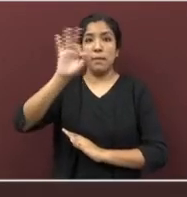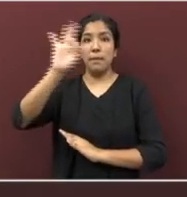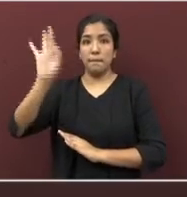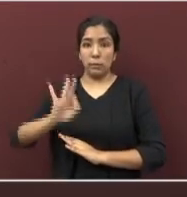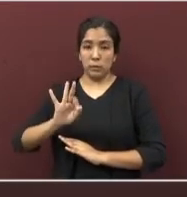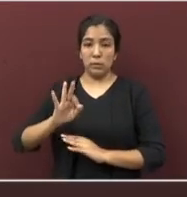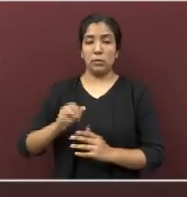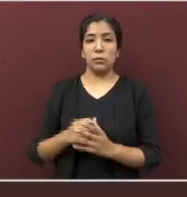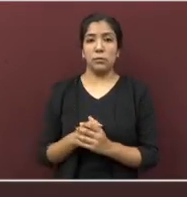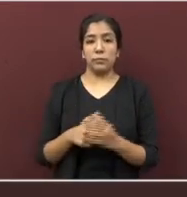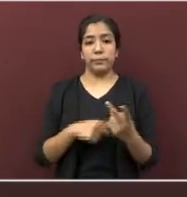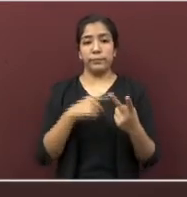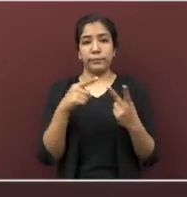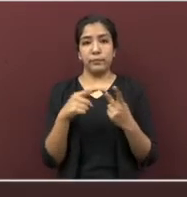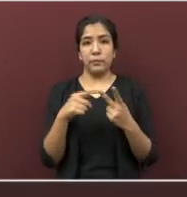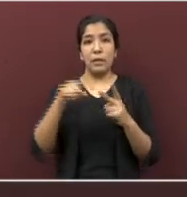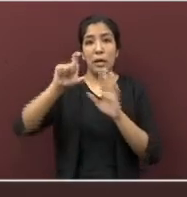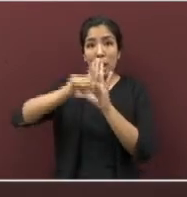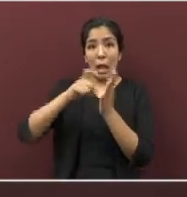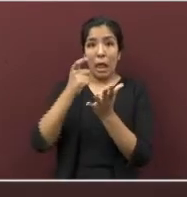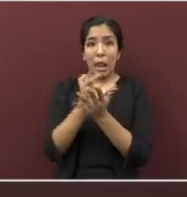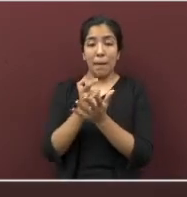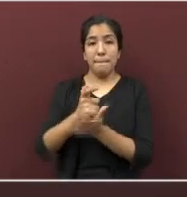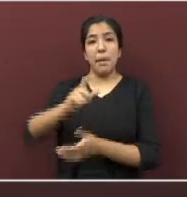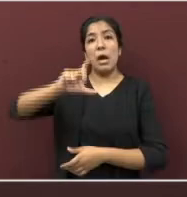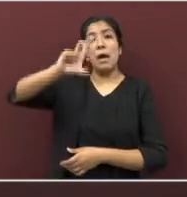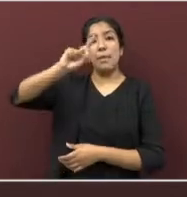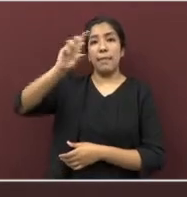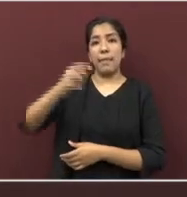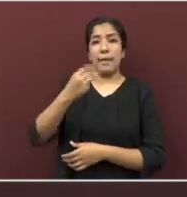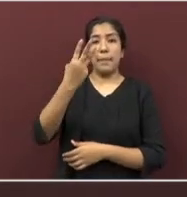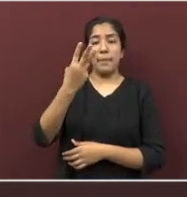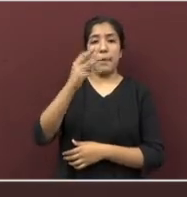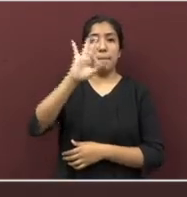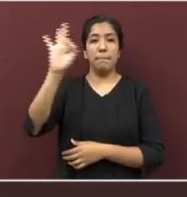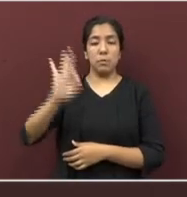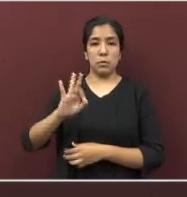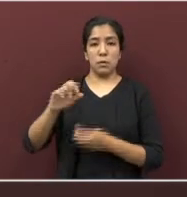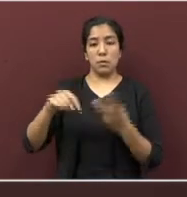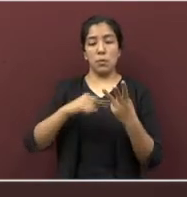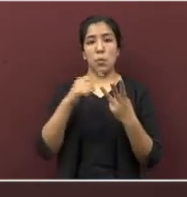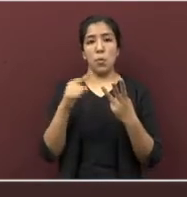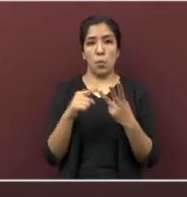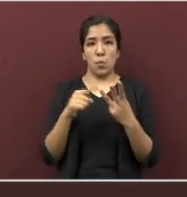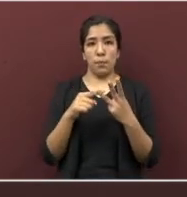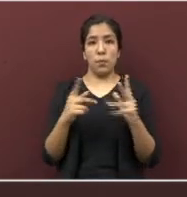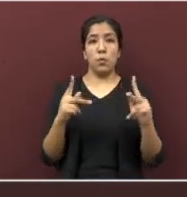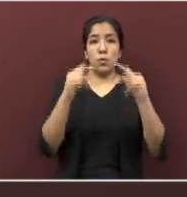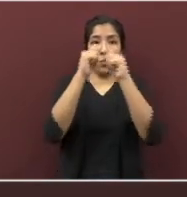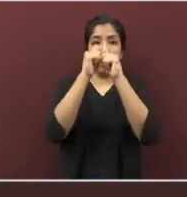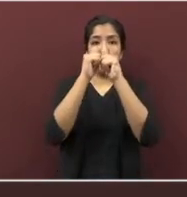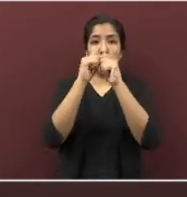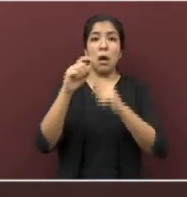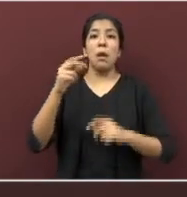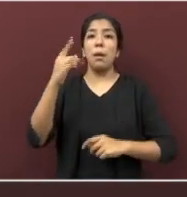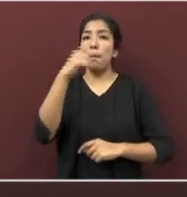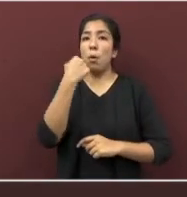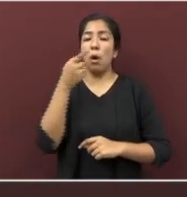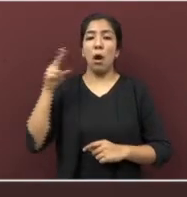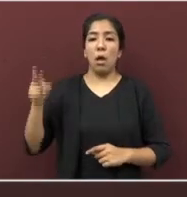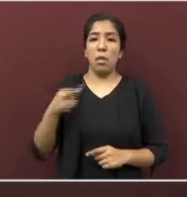xalapa 33% tuxpan y boca del río 22 por ciento cada